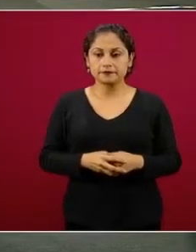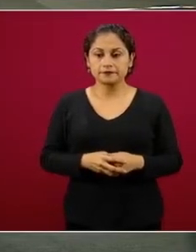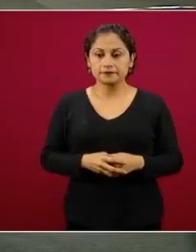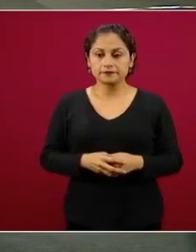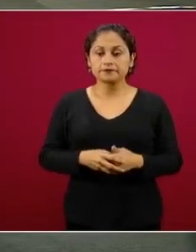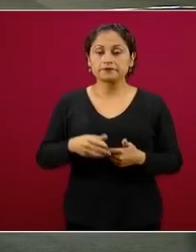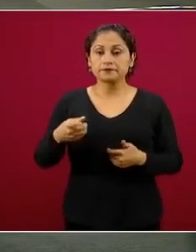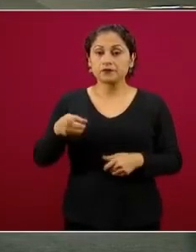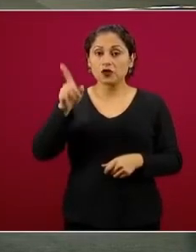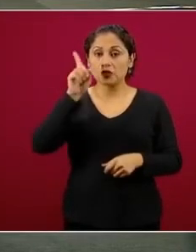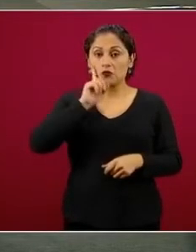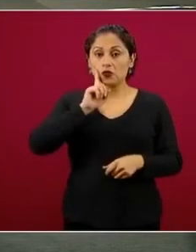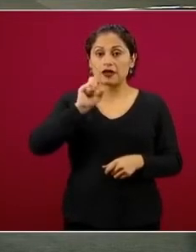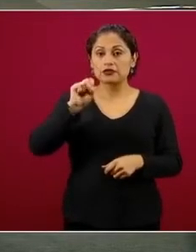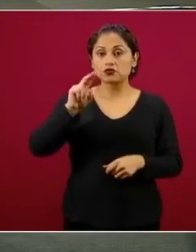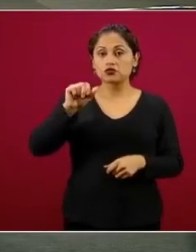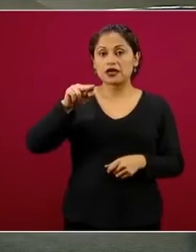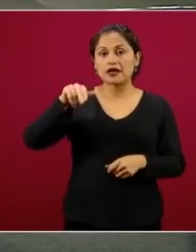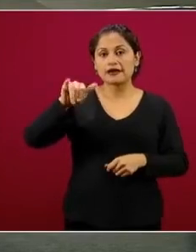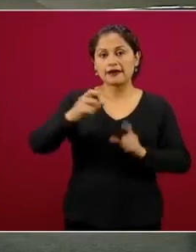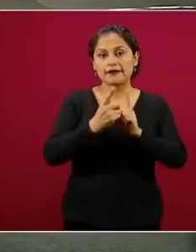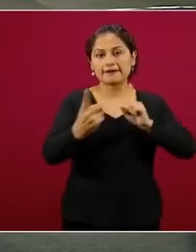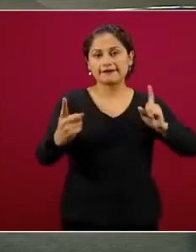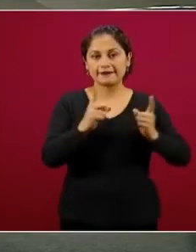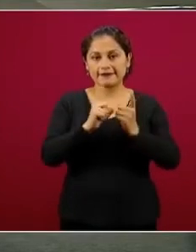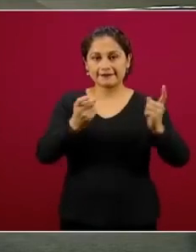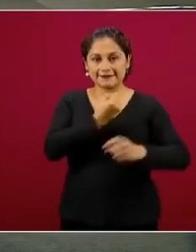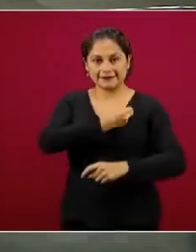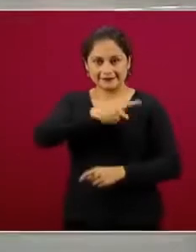Susana Distancia, el chatbot de Susana Distancia sigue activo,